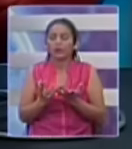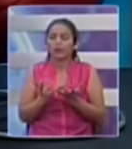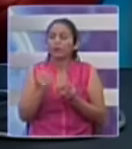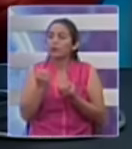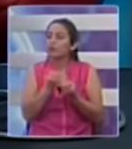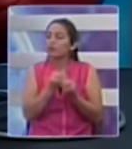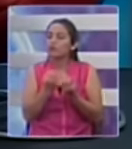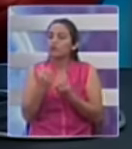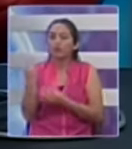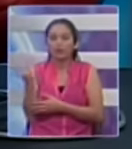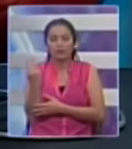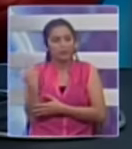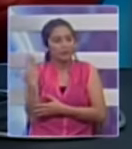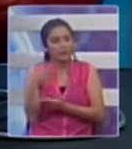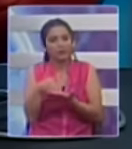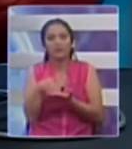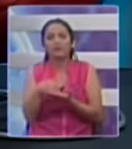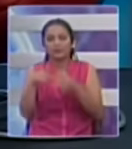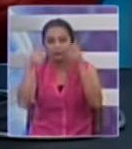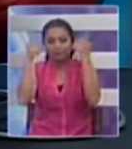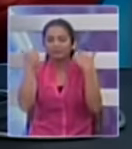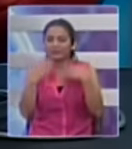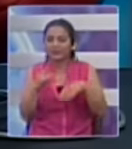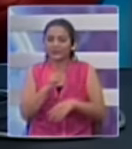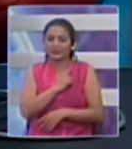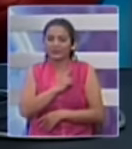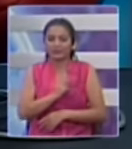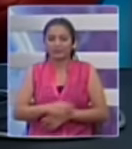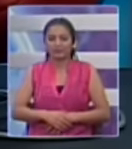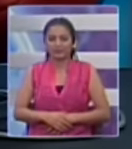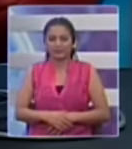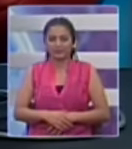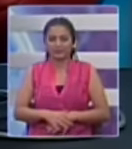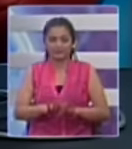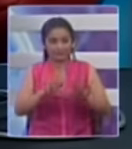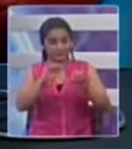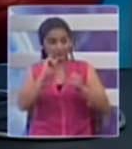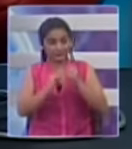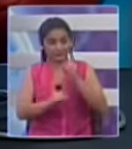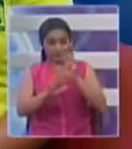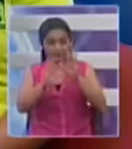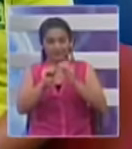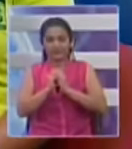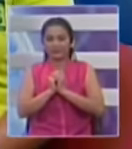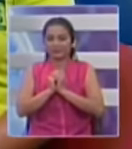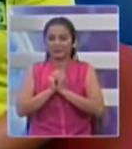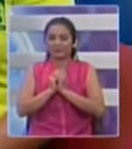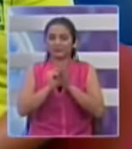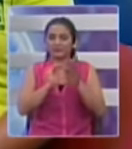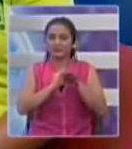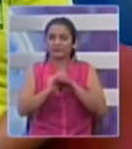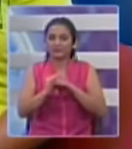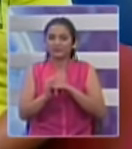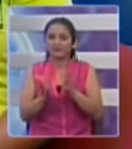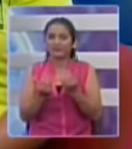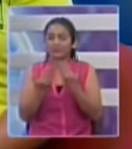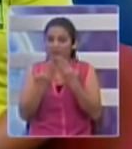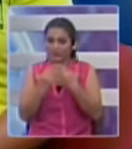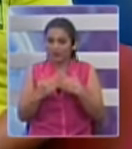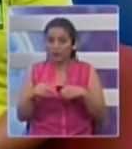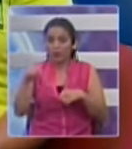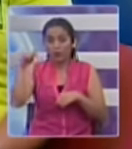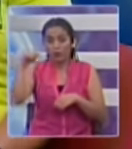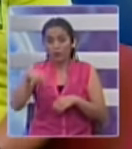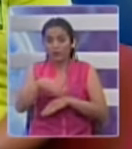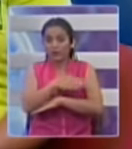Doctora, quiero agradecerle por haber estado con nosotros. Muchísimas gracias. Gracias a usted. Que tenga buen día. Y solamente, si me permite cerrar en un segundo, invitarlos a nuestro cierre de campaña hoy